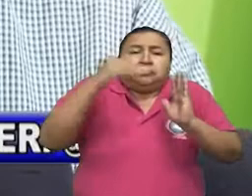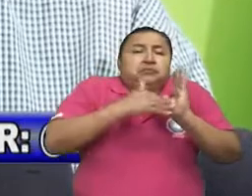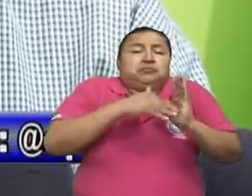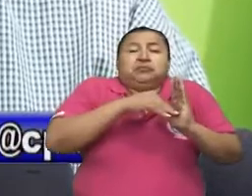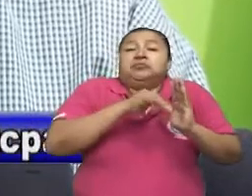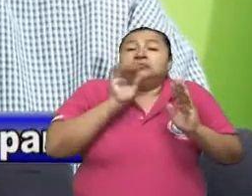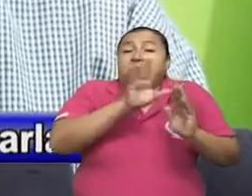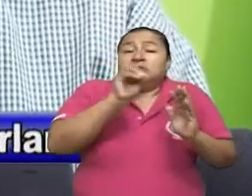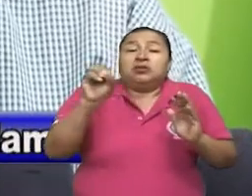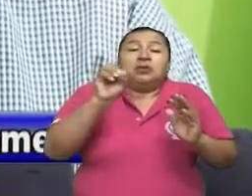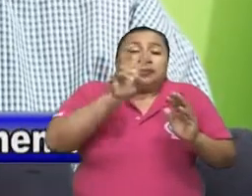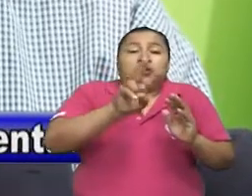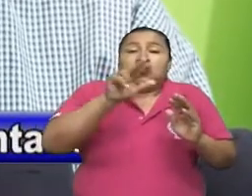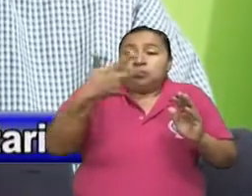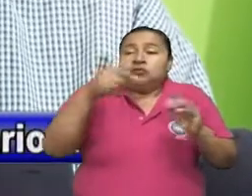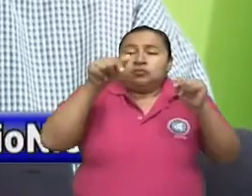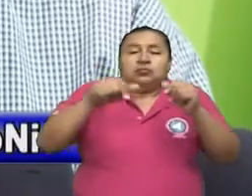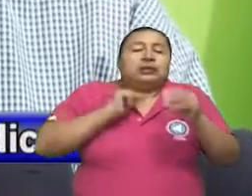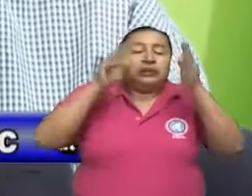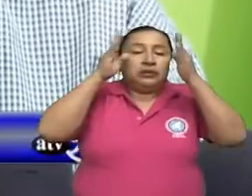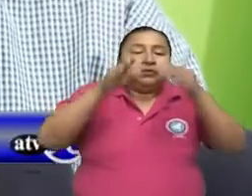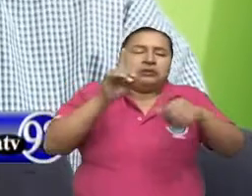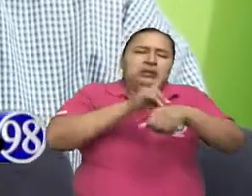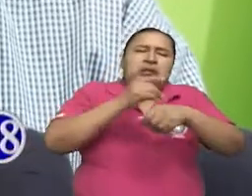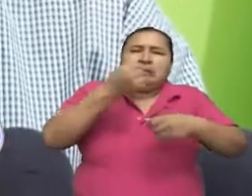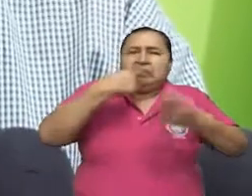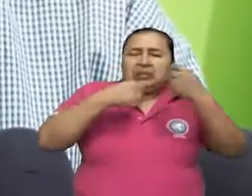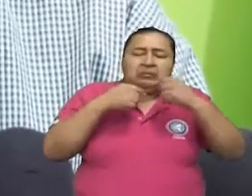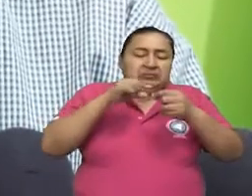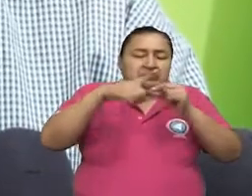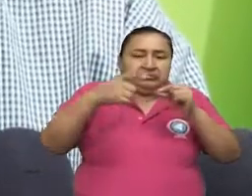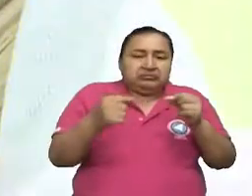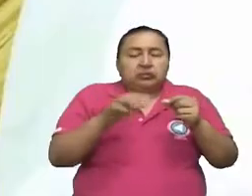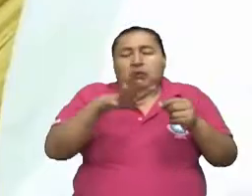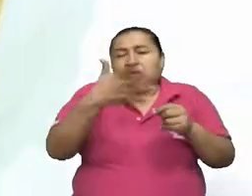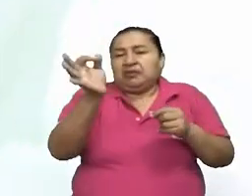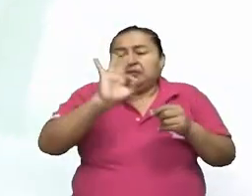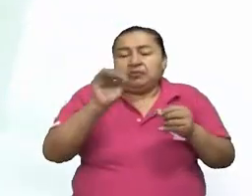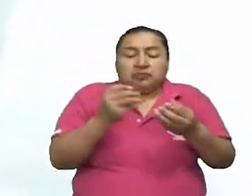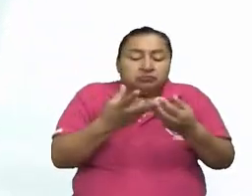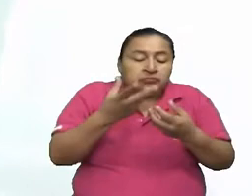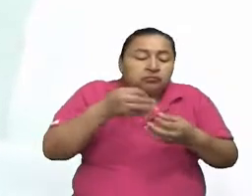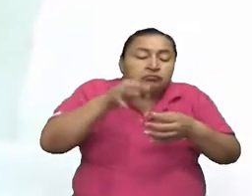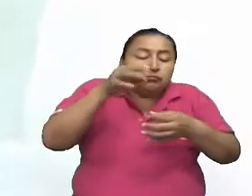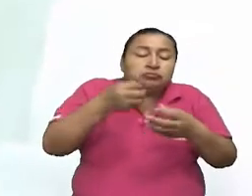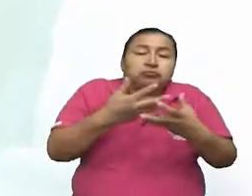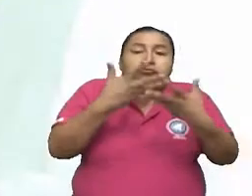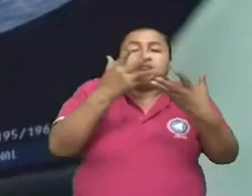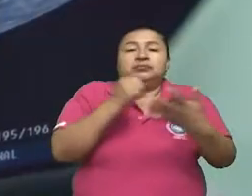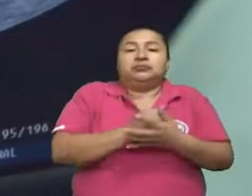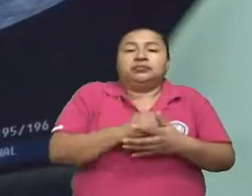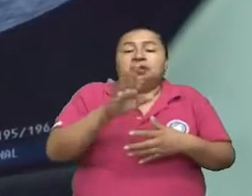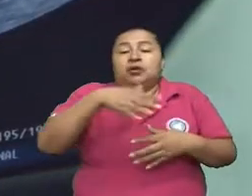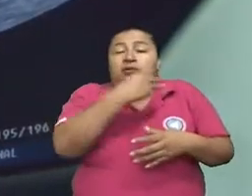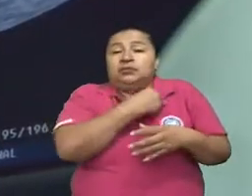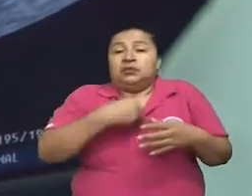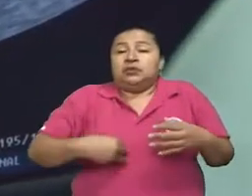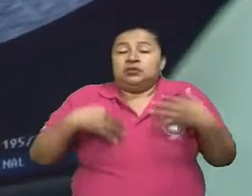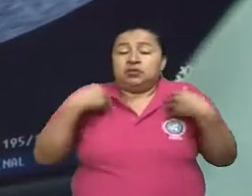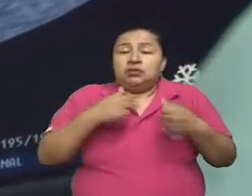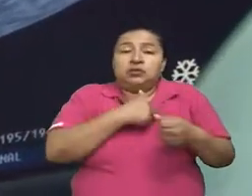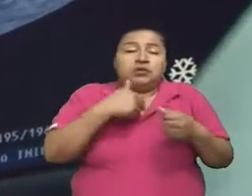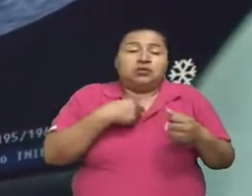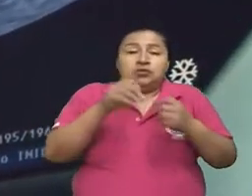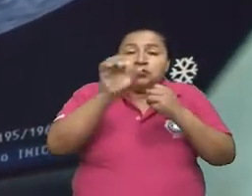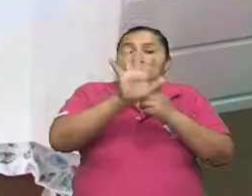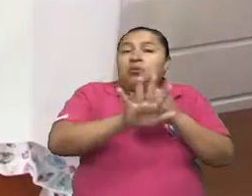5.528 atenciones en medicina natural y terapias complementarias. En la semana que concluyó, el MINSA realizó 151